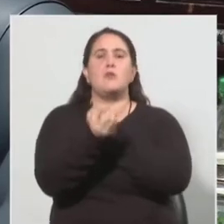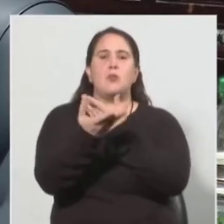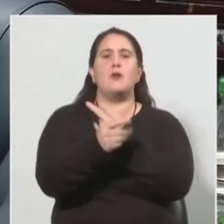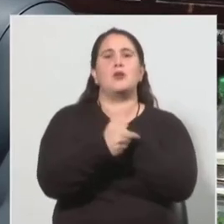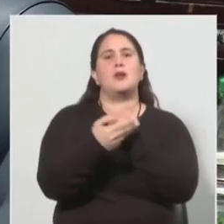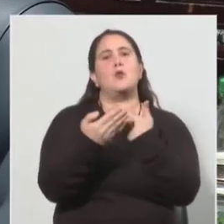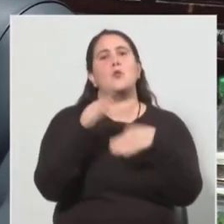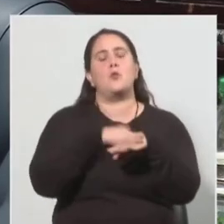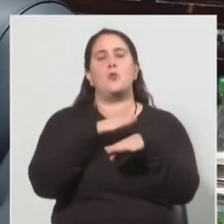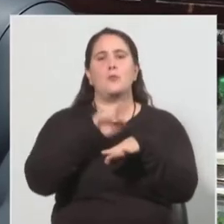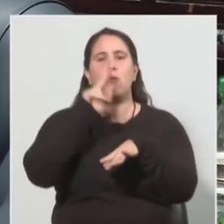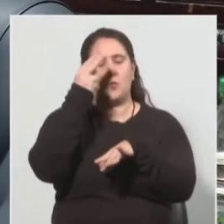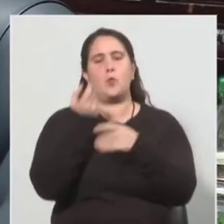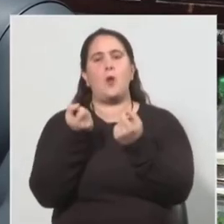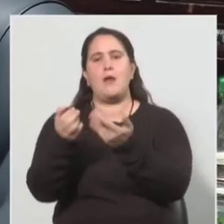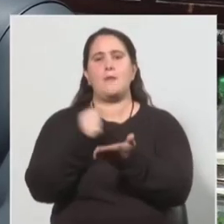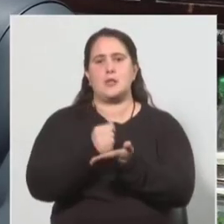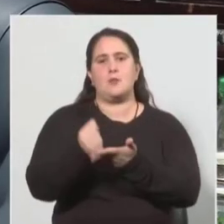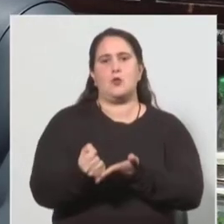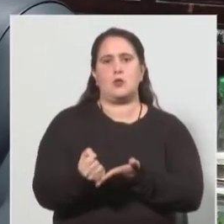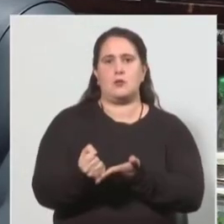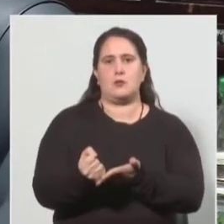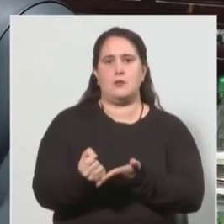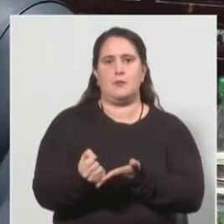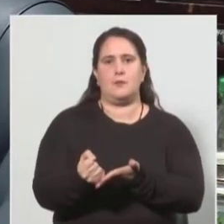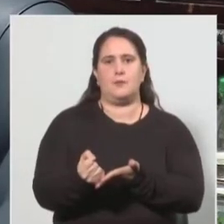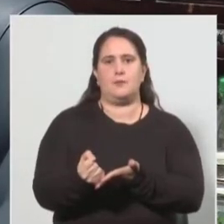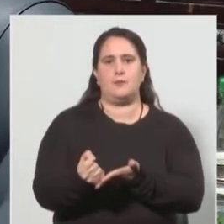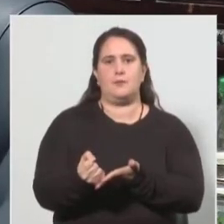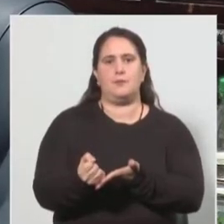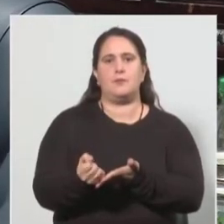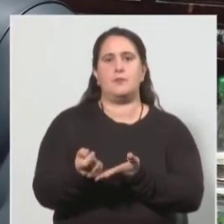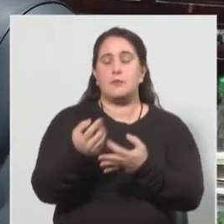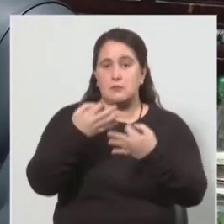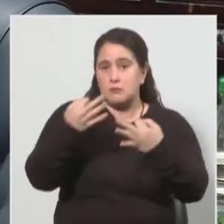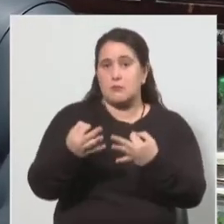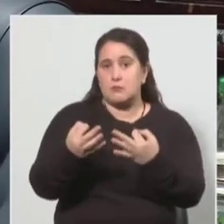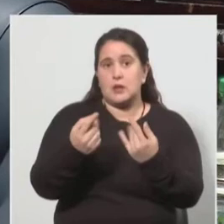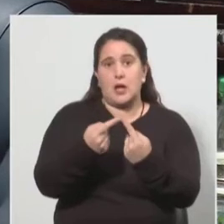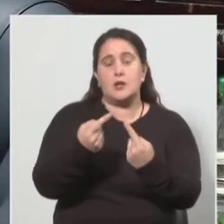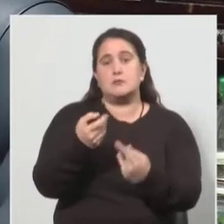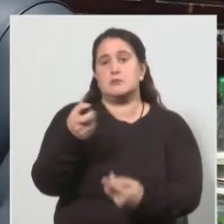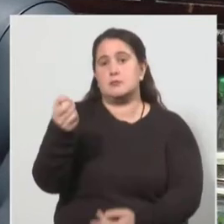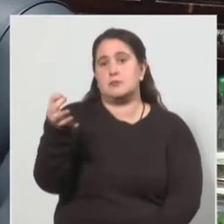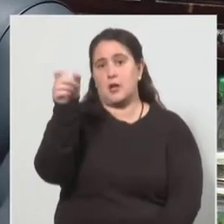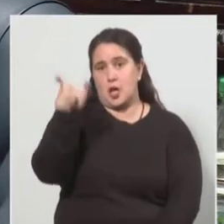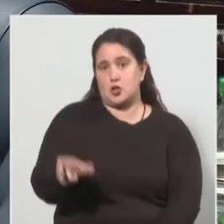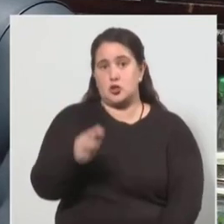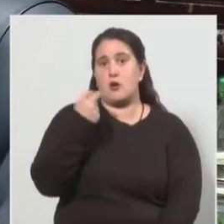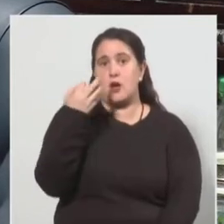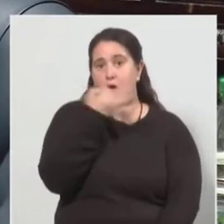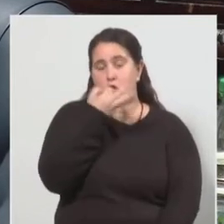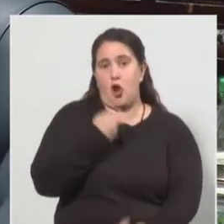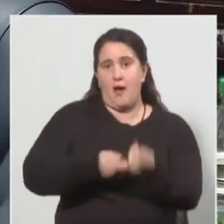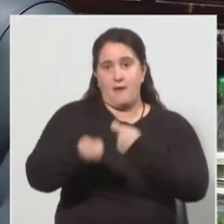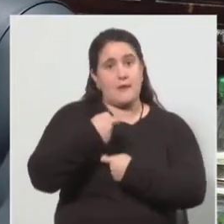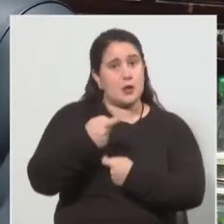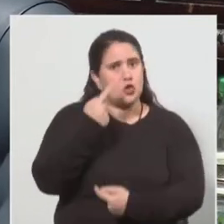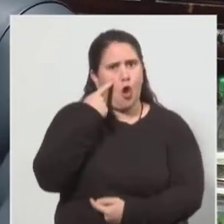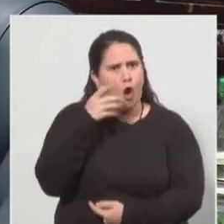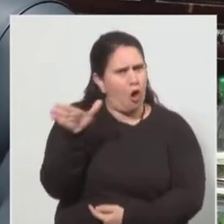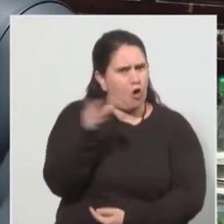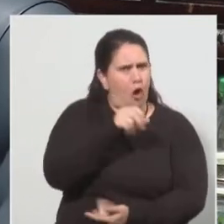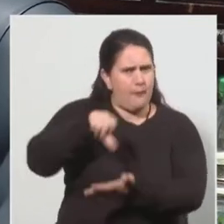documento expedido por el gobierno uruguayo. En definitiva, tenemos a un narcotraficante de reconocida